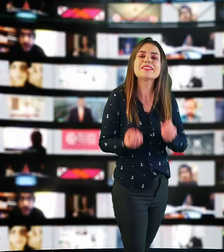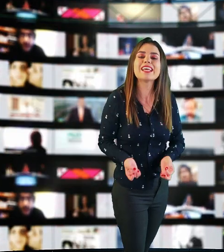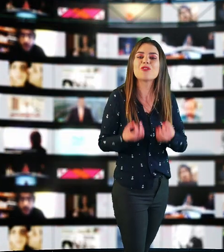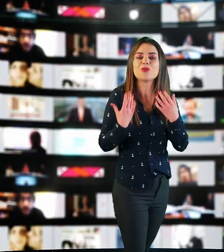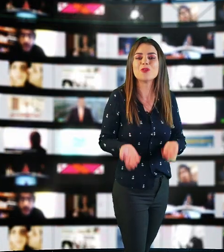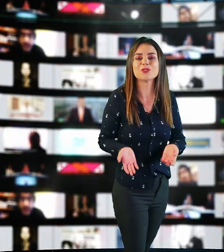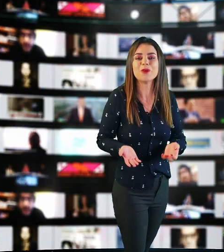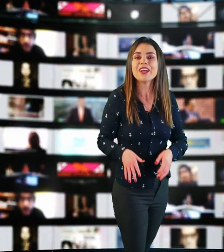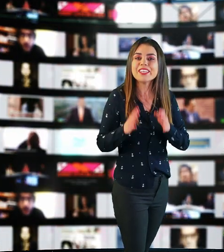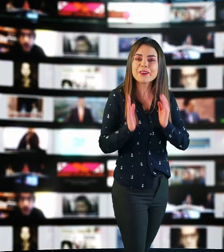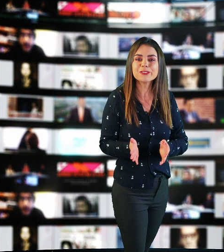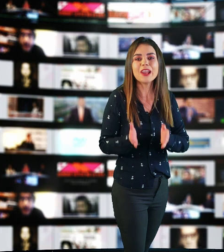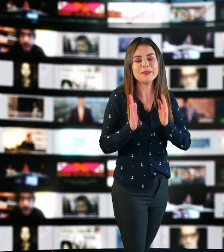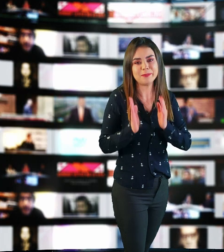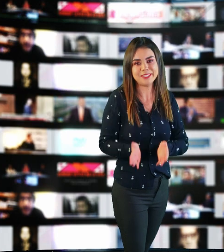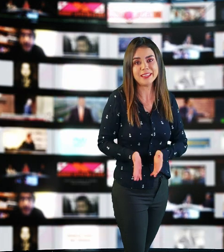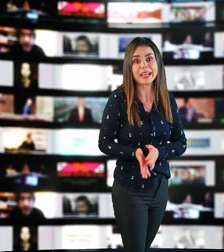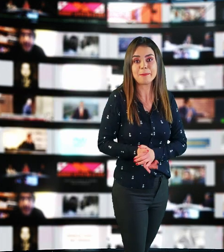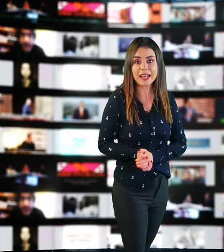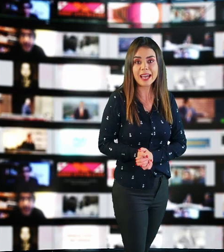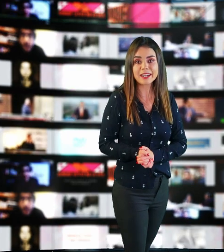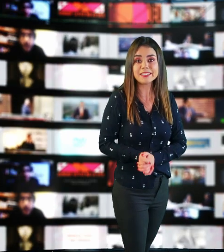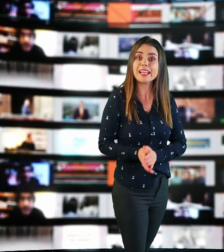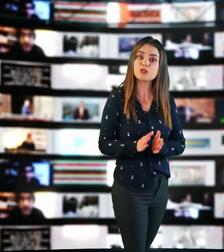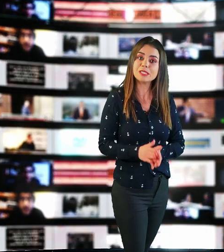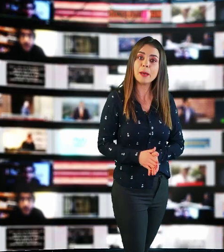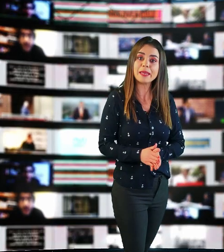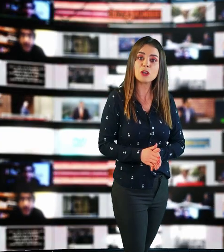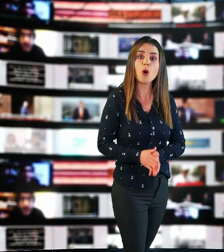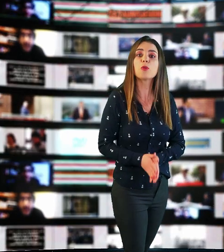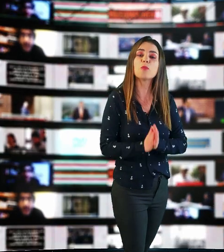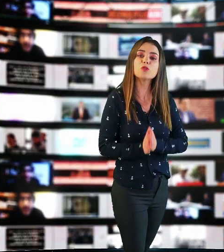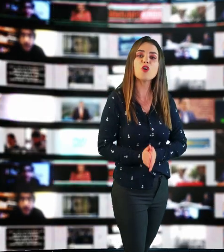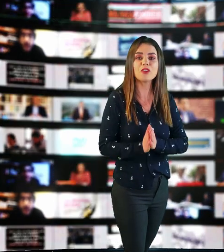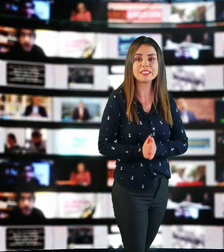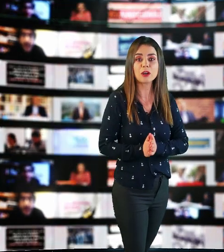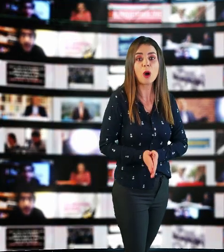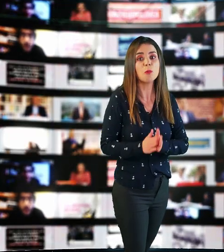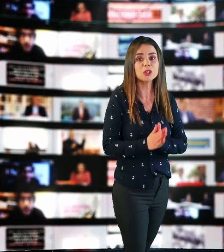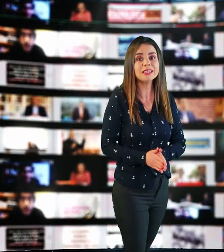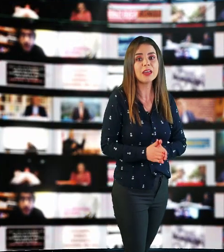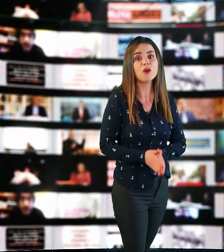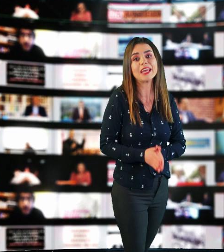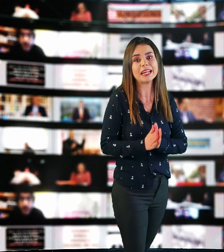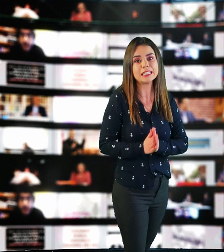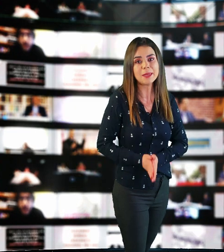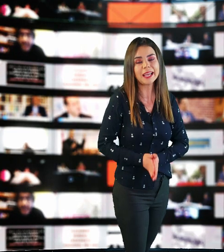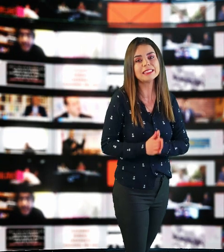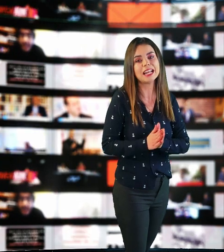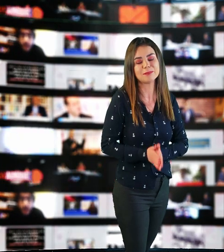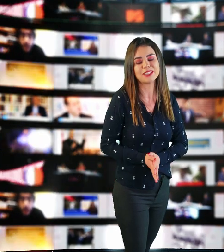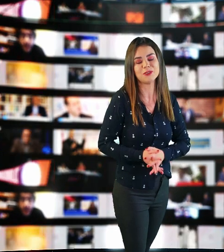Es demasiado lujoso. Incluso la vicepresidenta Kamala Harris en su visita a México propuso ofrecerlo a un potentado que